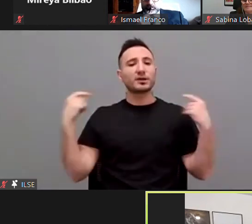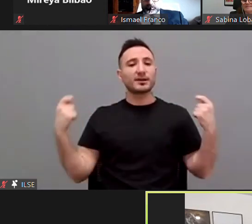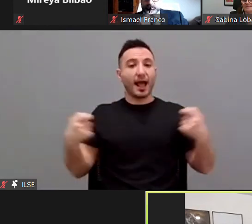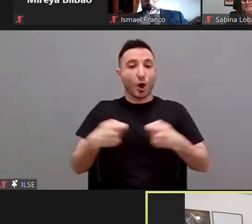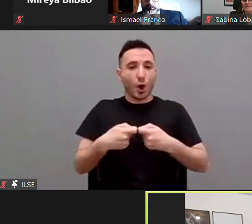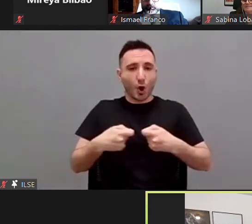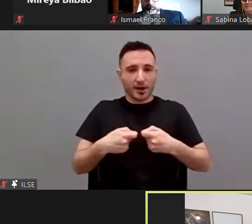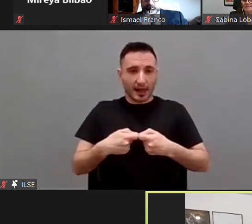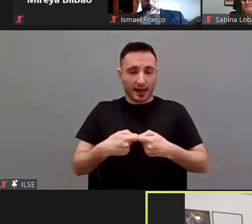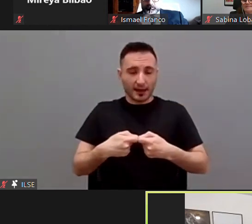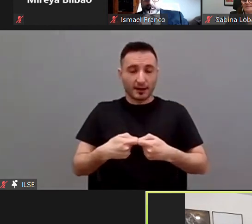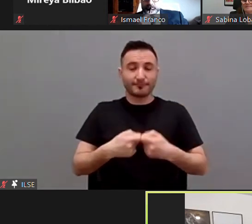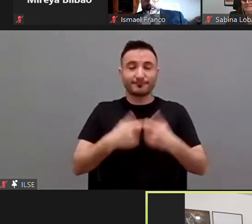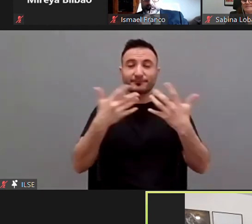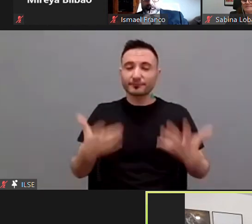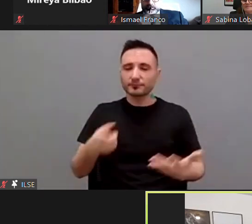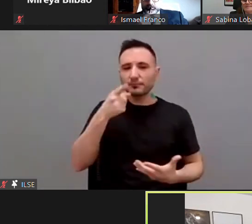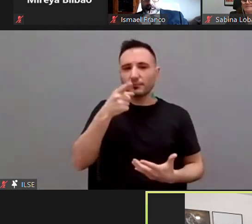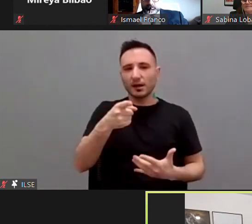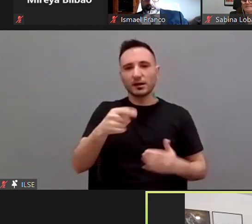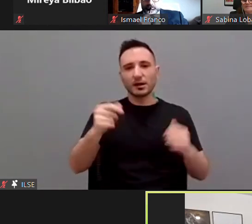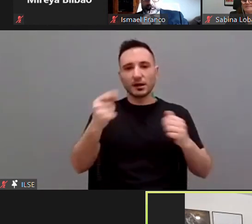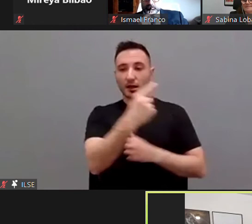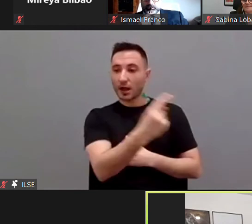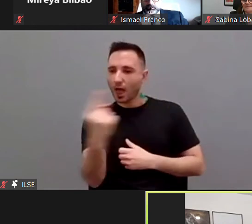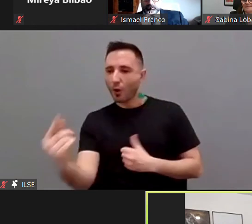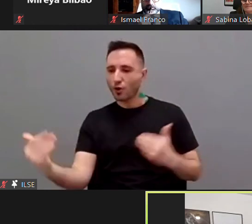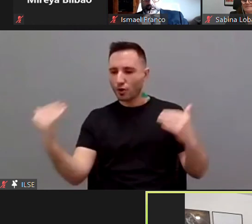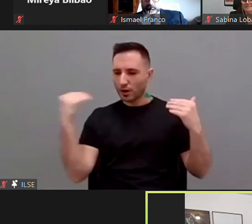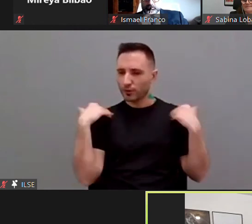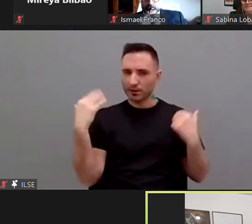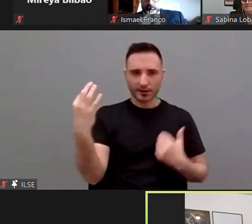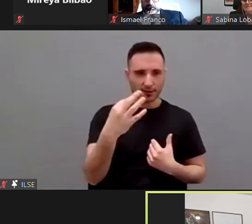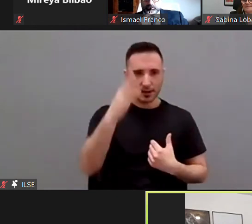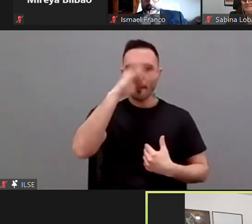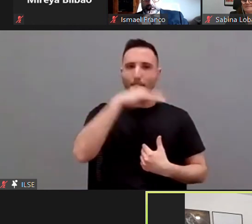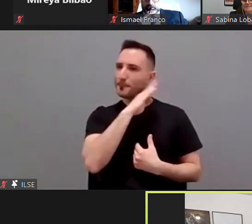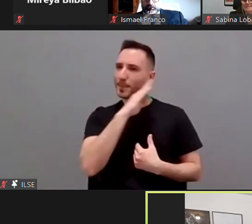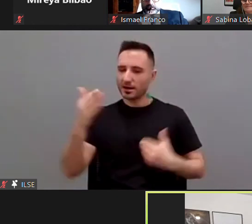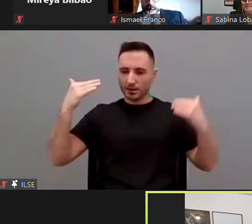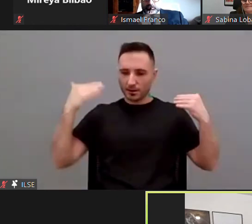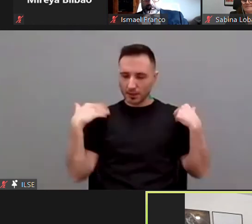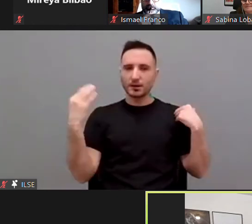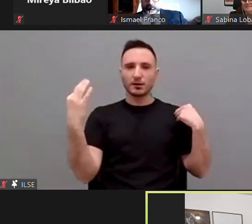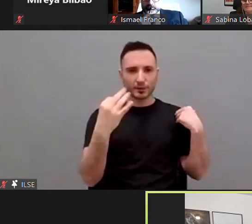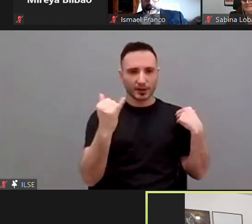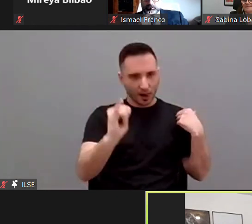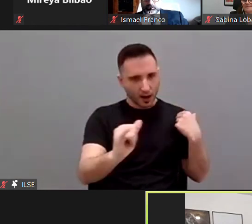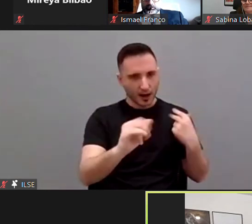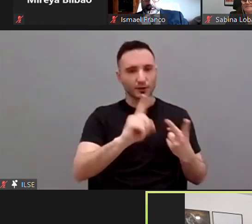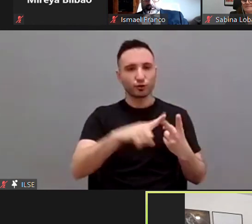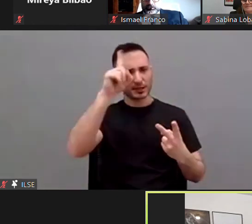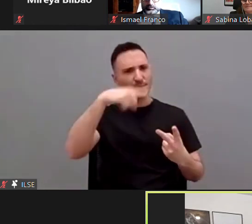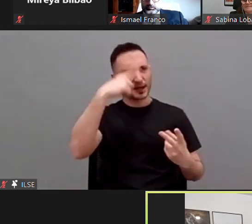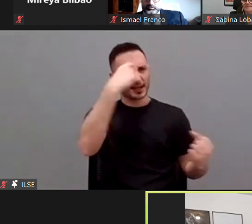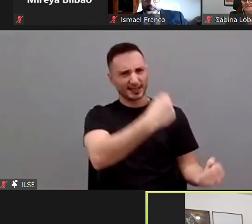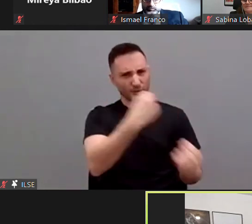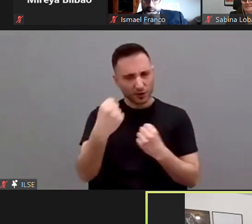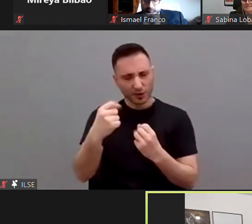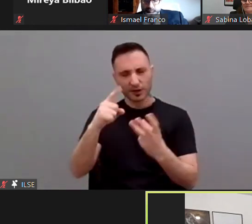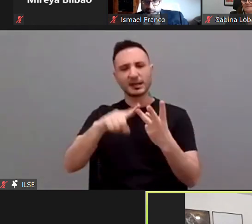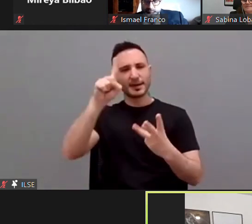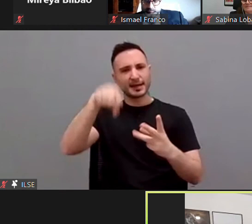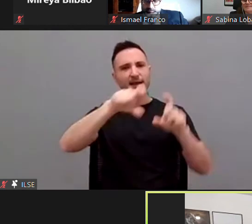Y en ese sentido, cada uno tiene que tener su cuota de responsabilidad. Los padres y las madres tenemos una cuota de responsabilidad, pero también las instituciones y también las